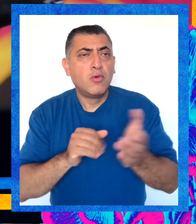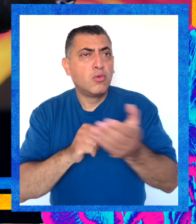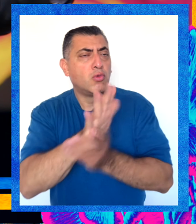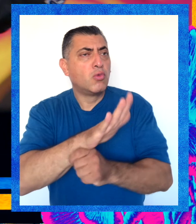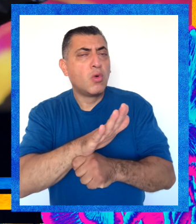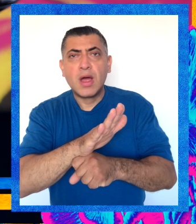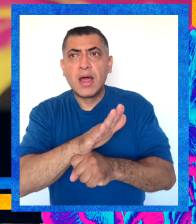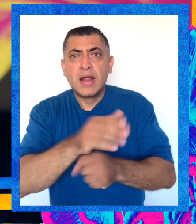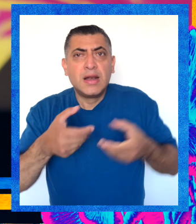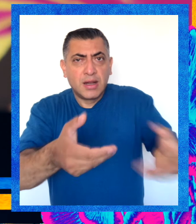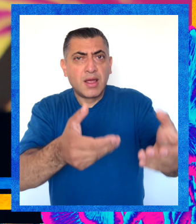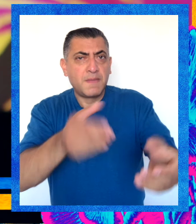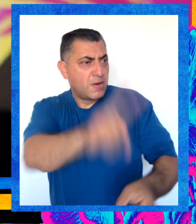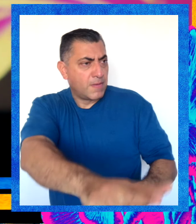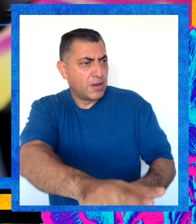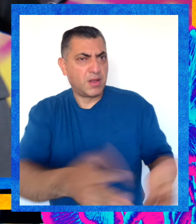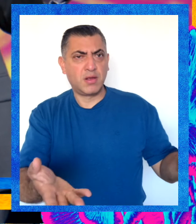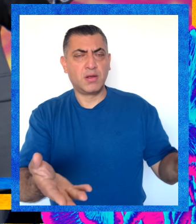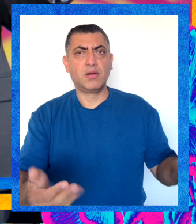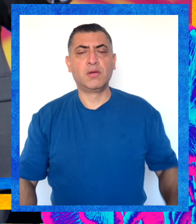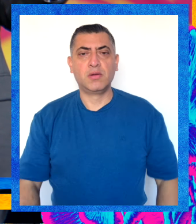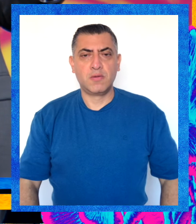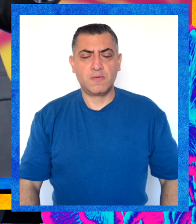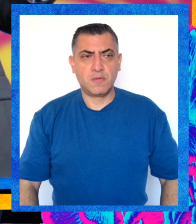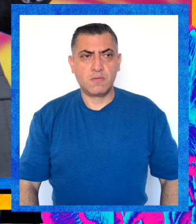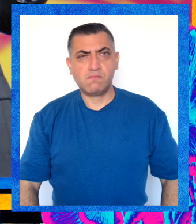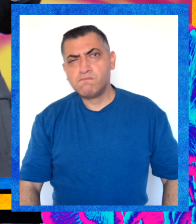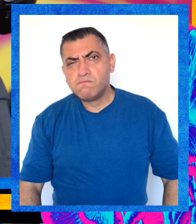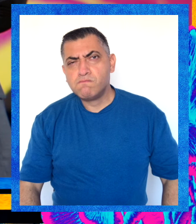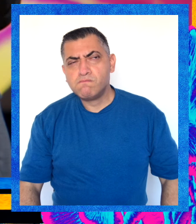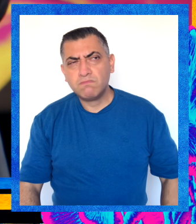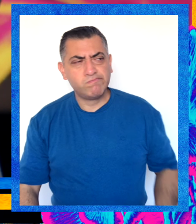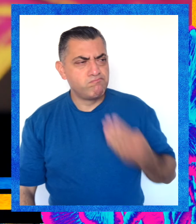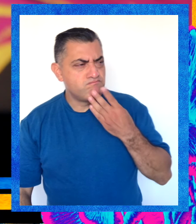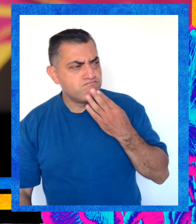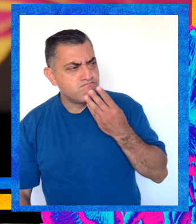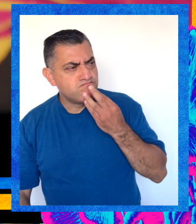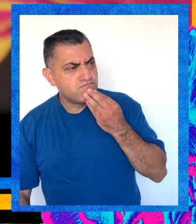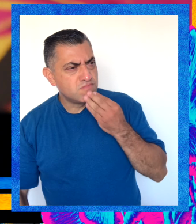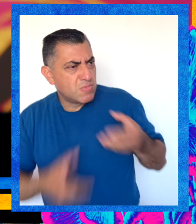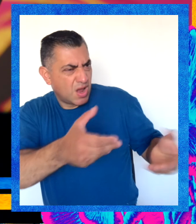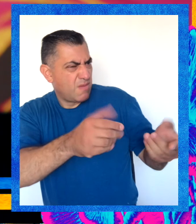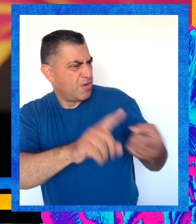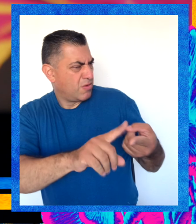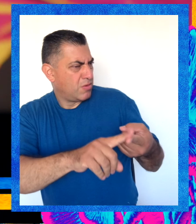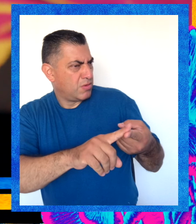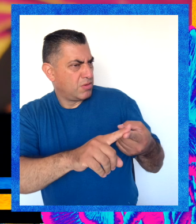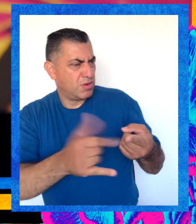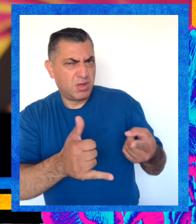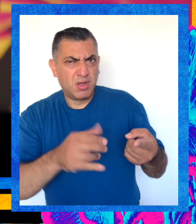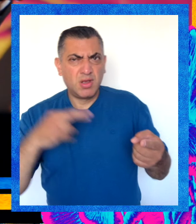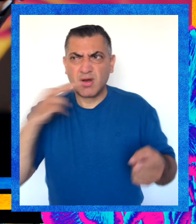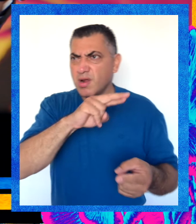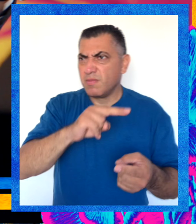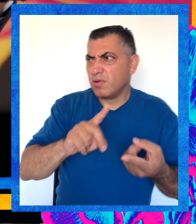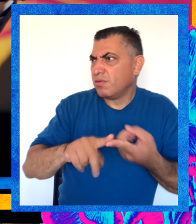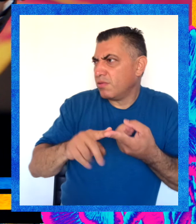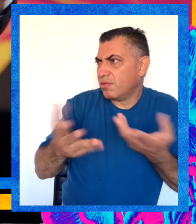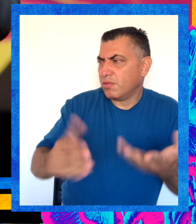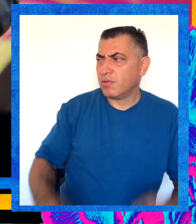el camino más correcto cómo puedo llegar más rápido la persona va a decir el camino a dónde y más rápido a